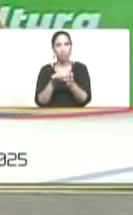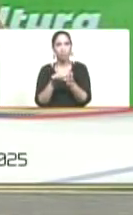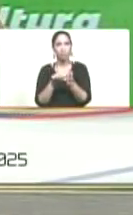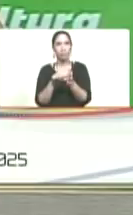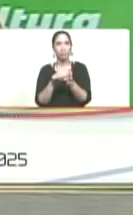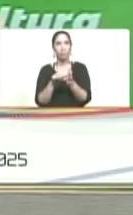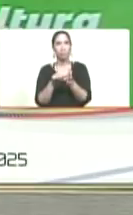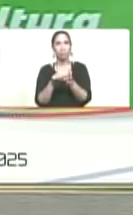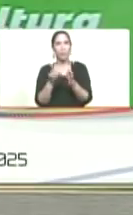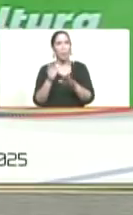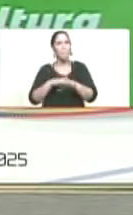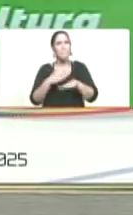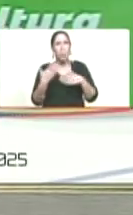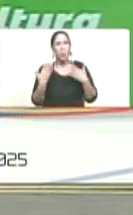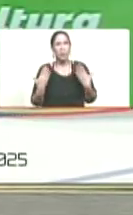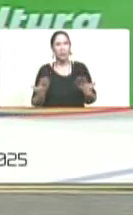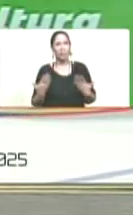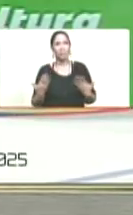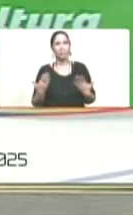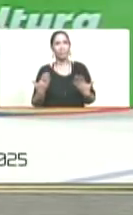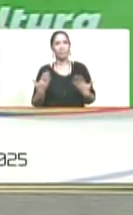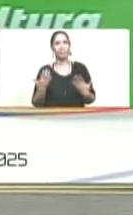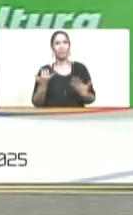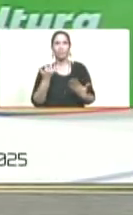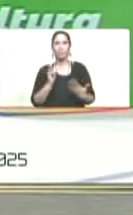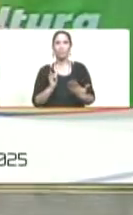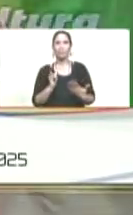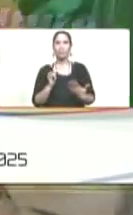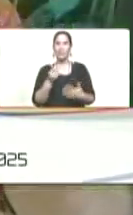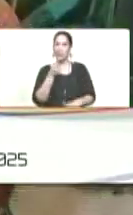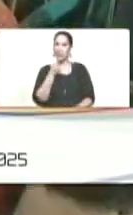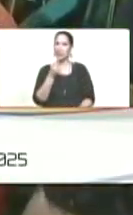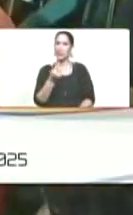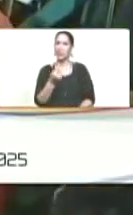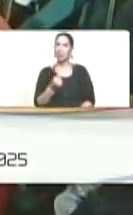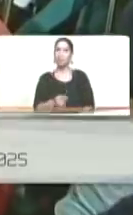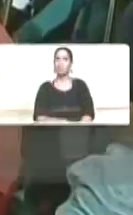Porque ha habido entonces lo que yo le decía. Si les decía por una parte